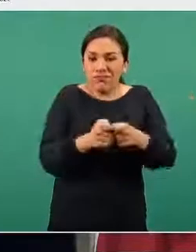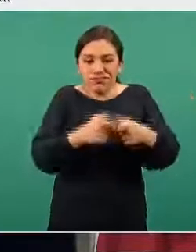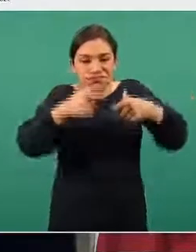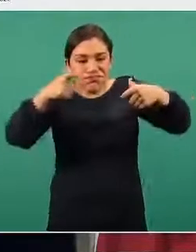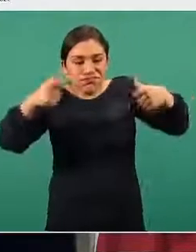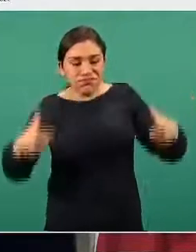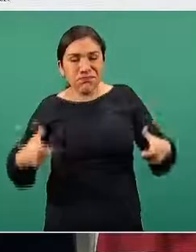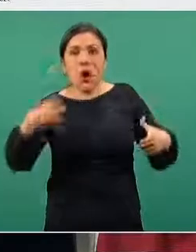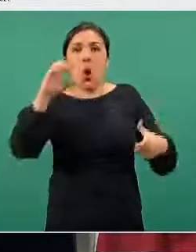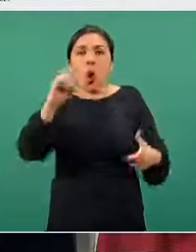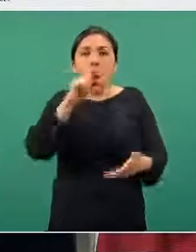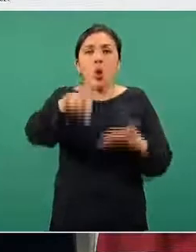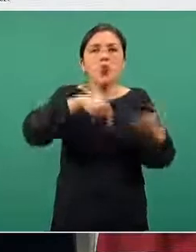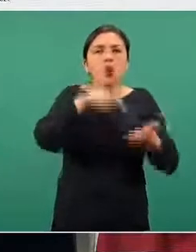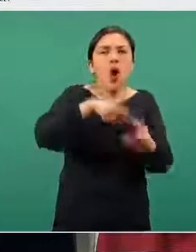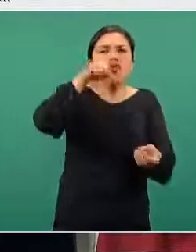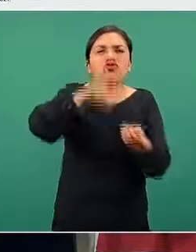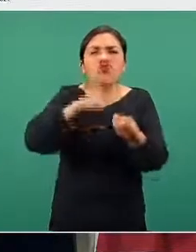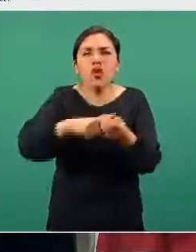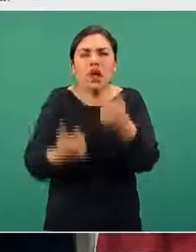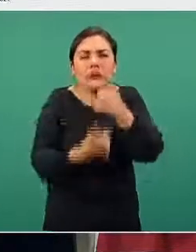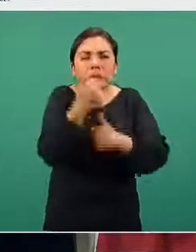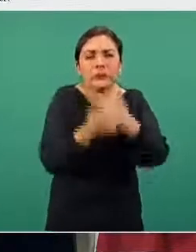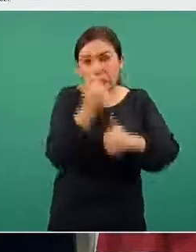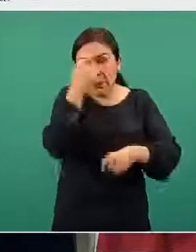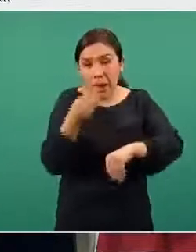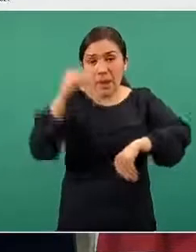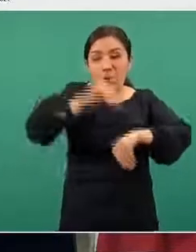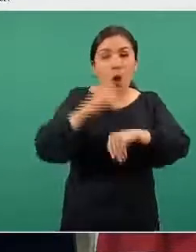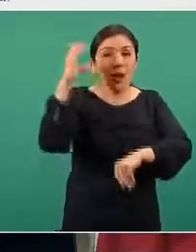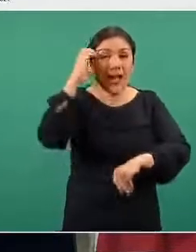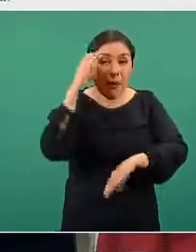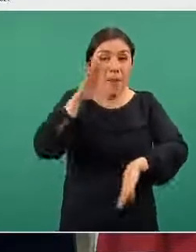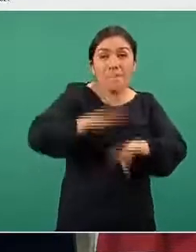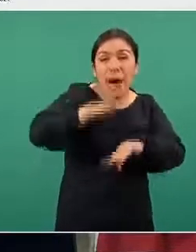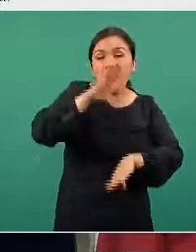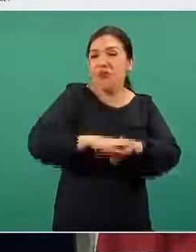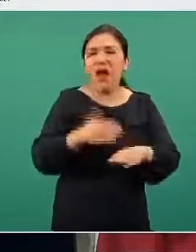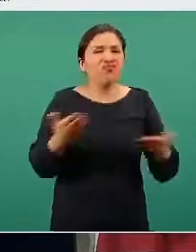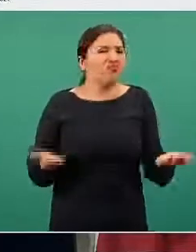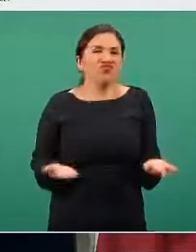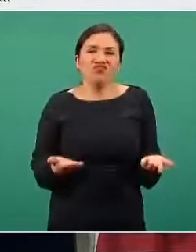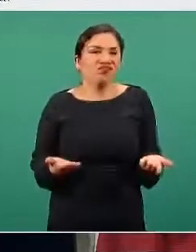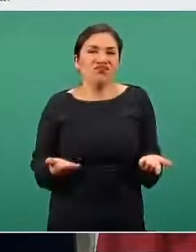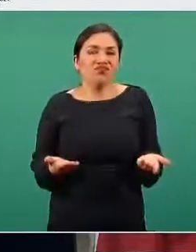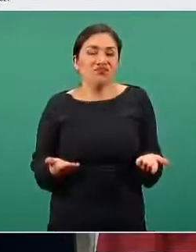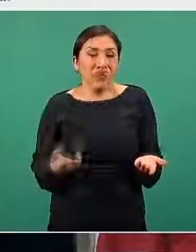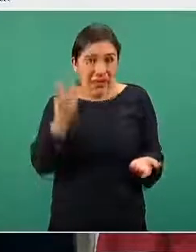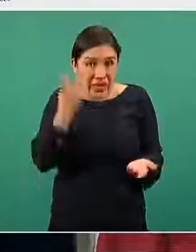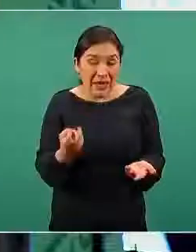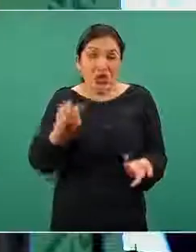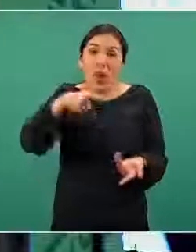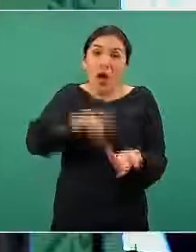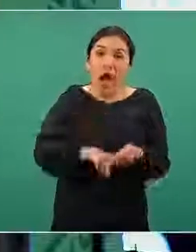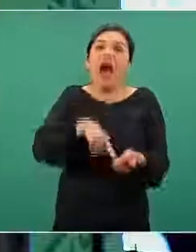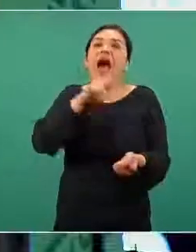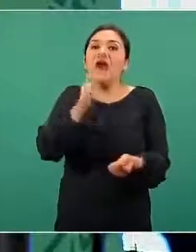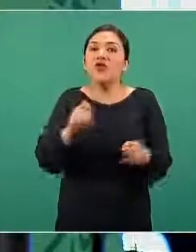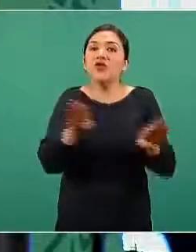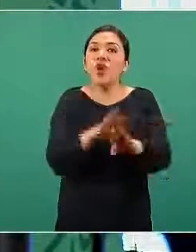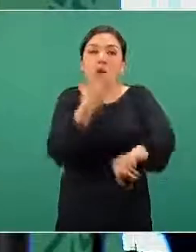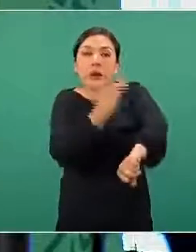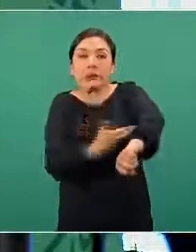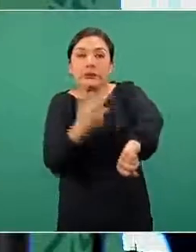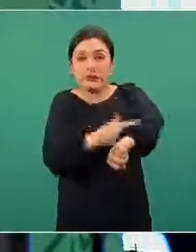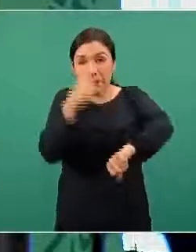a localizar o obtener más camas hospitalarias y todo lo que implica el proceso